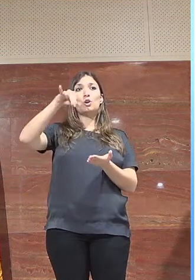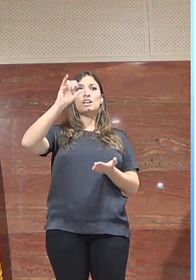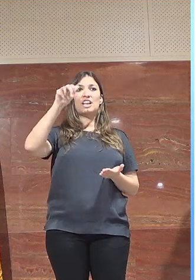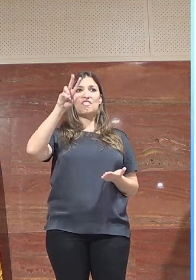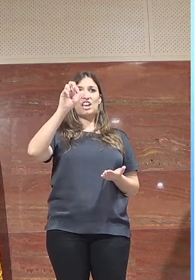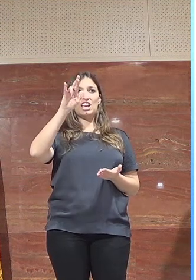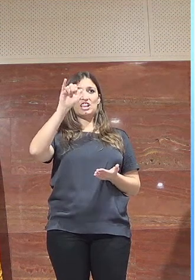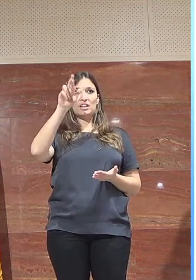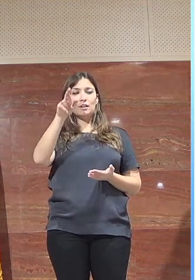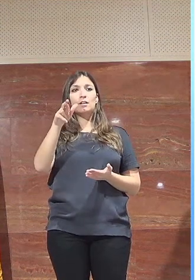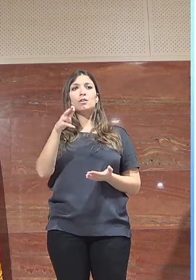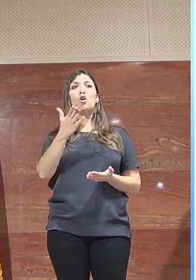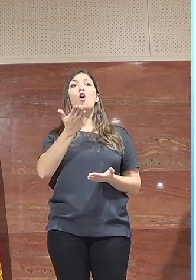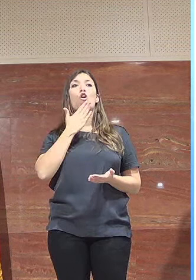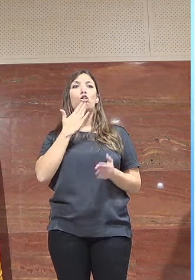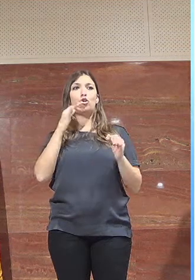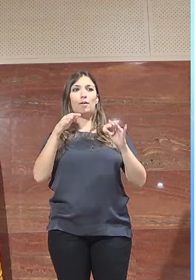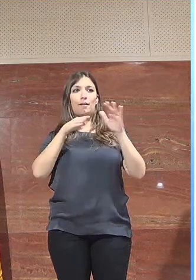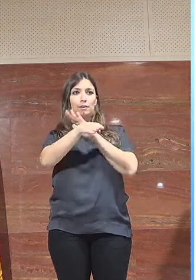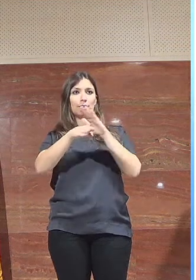un referente en el ocio accesible